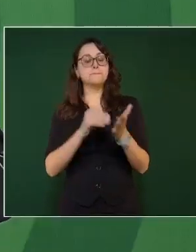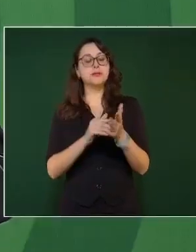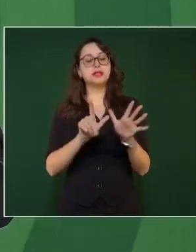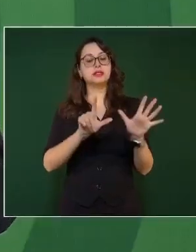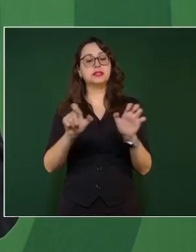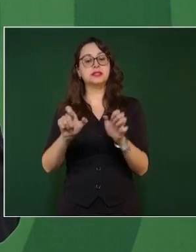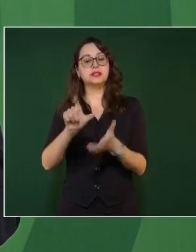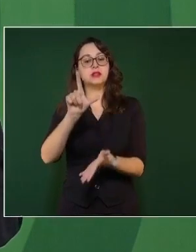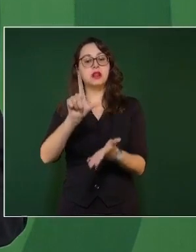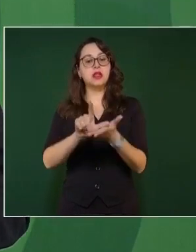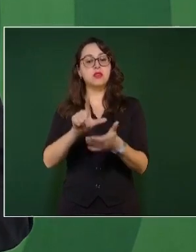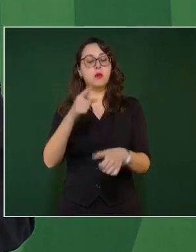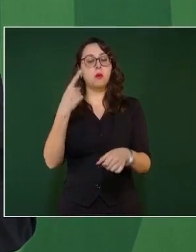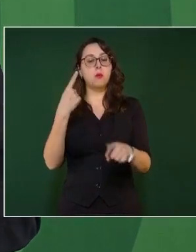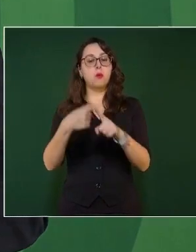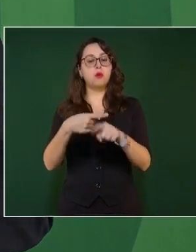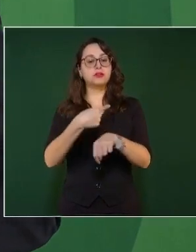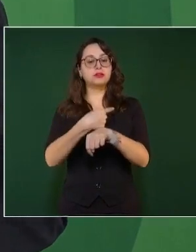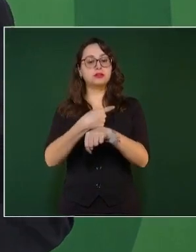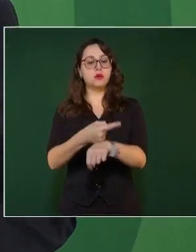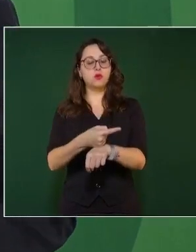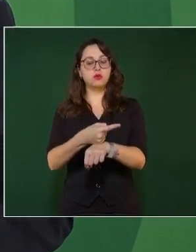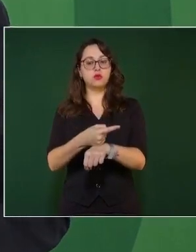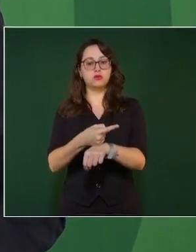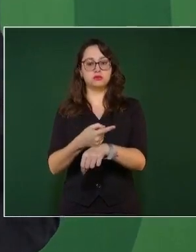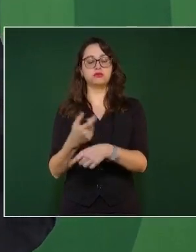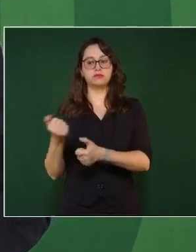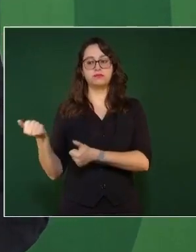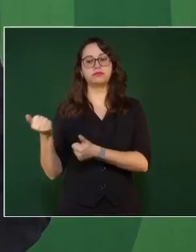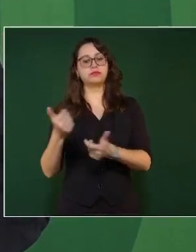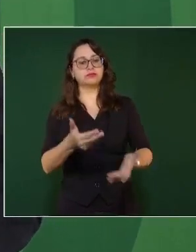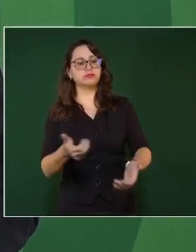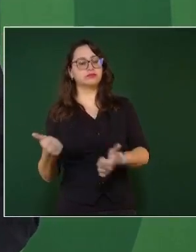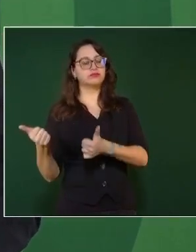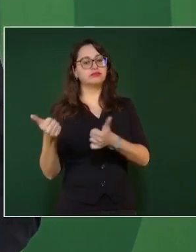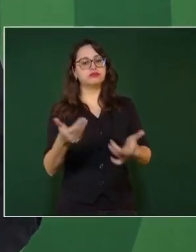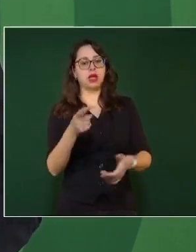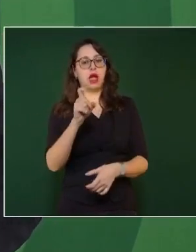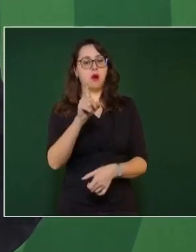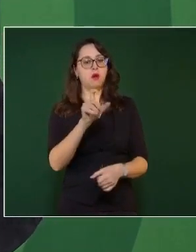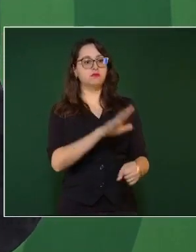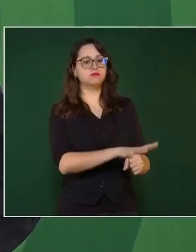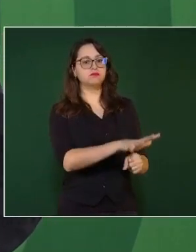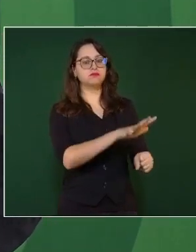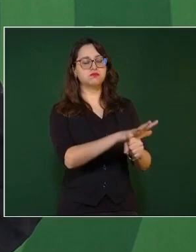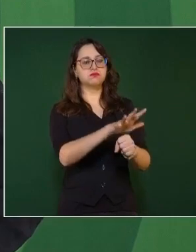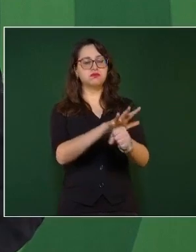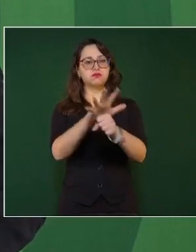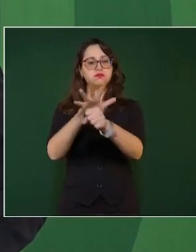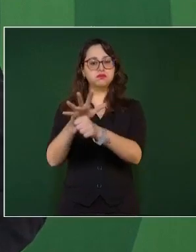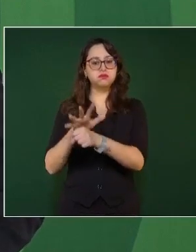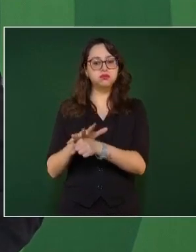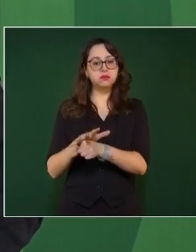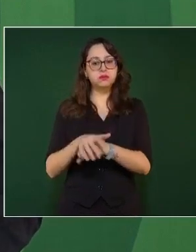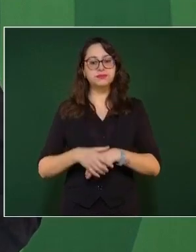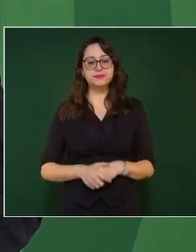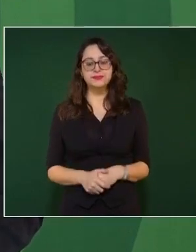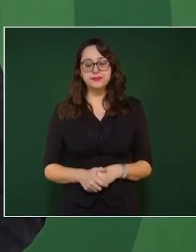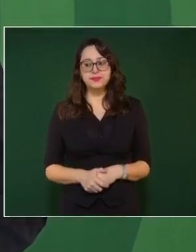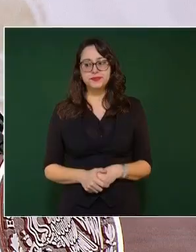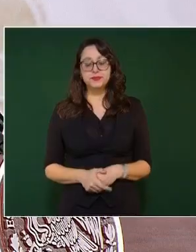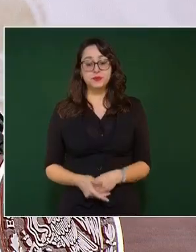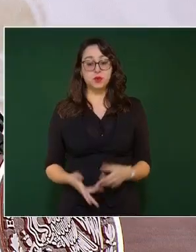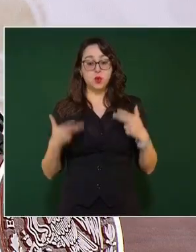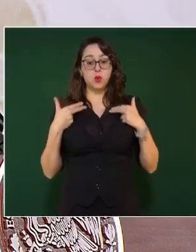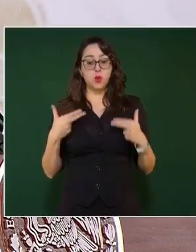1.700 litros por segundo para atender esta demanda creciente. Con el propósito de garantizar el derecho